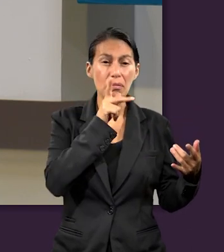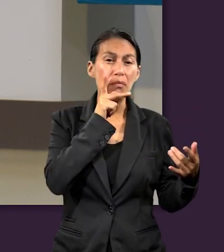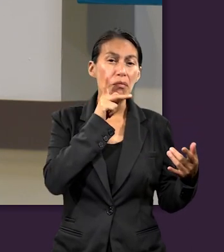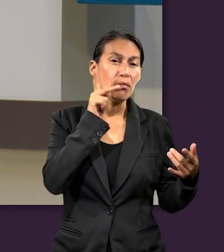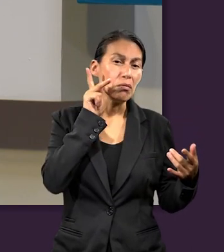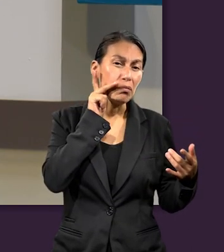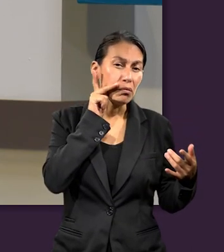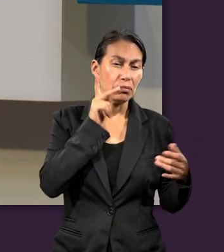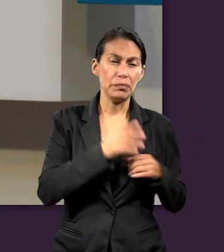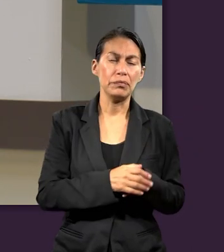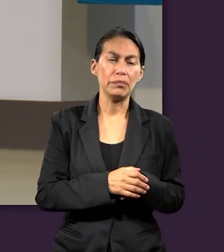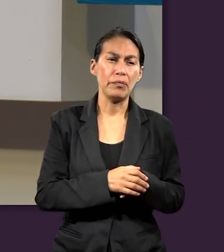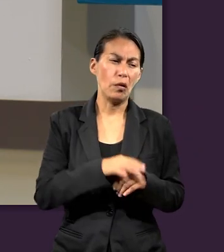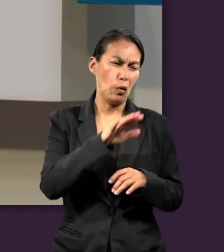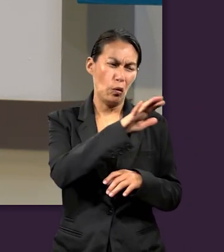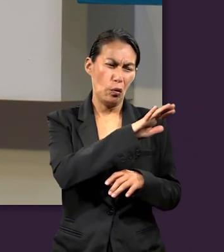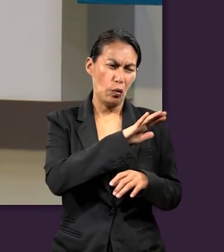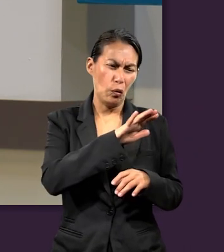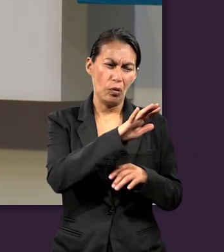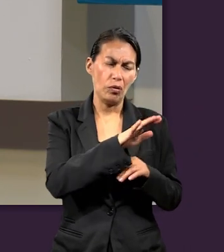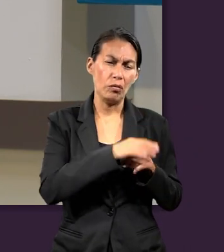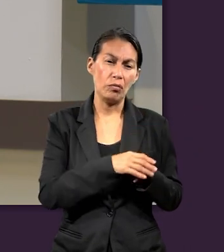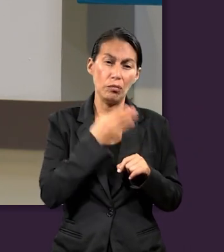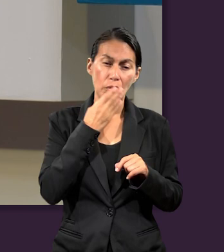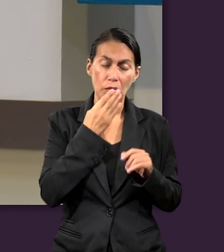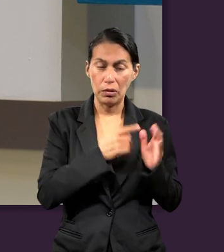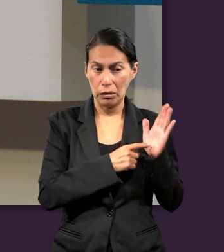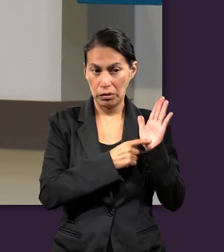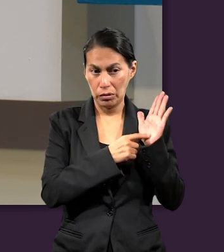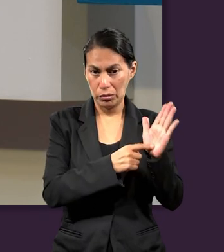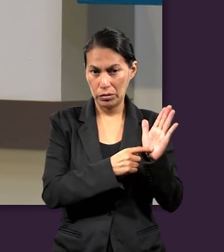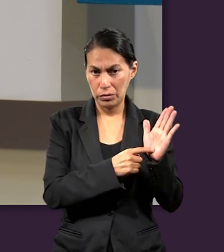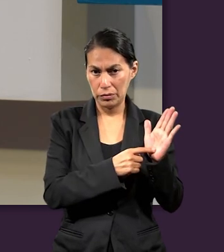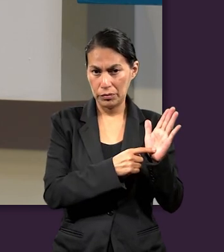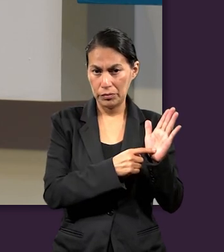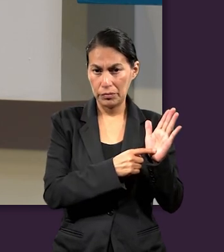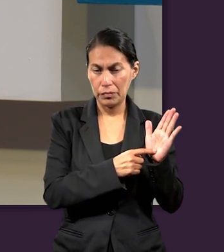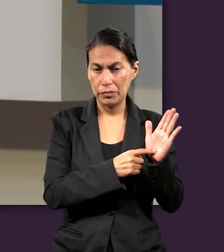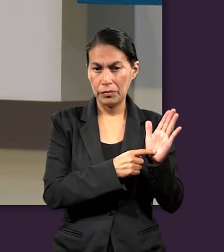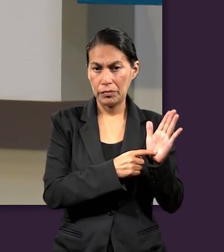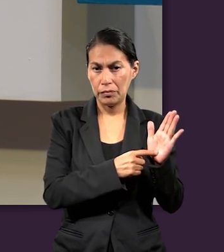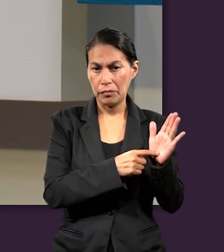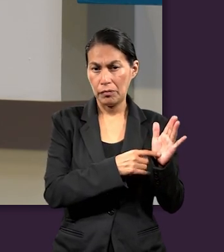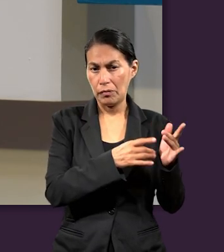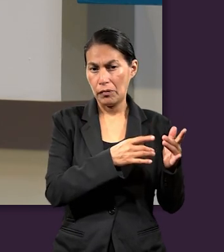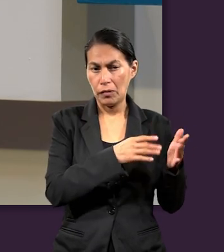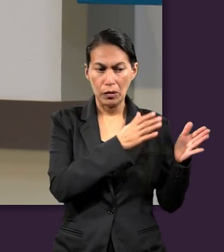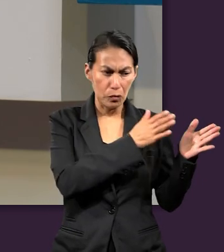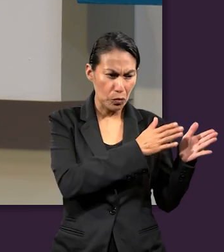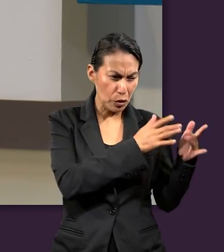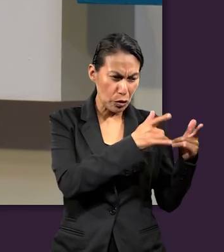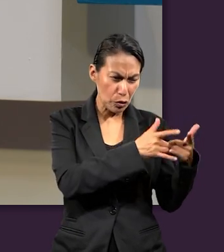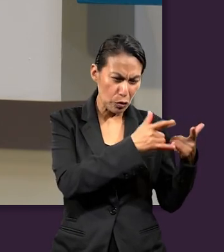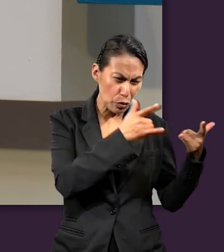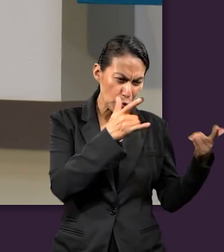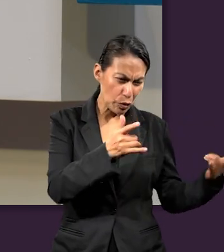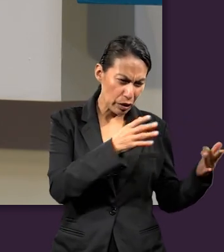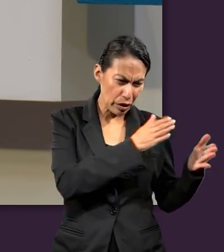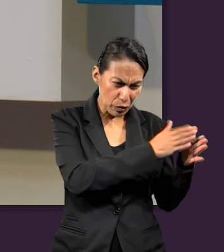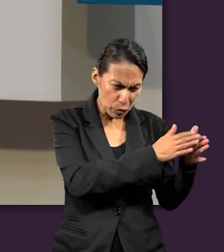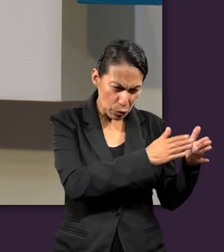así se identifica por las características que la Biblia ofrece históricamente se puede seguir